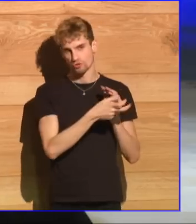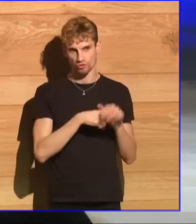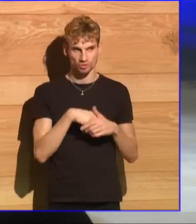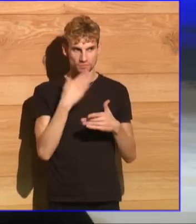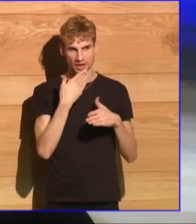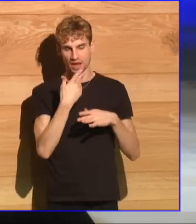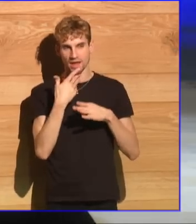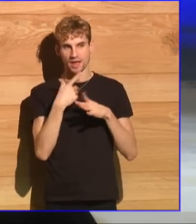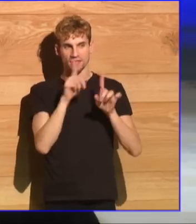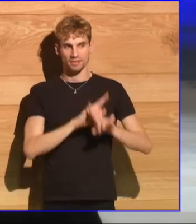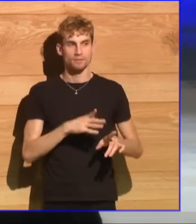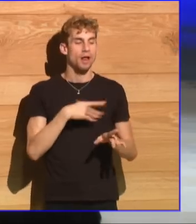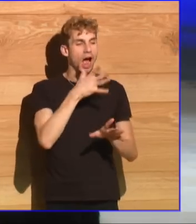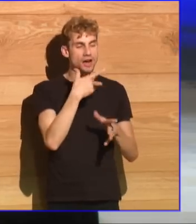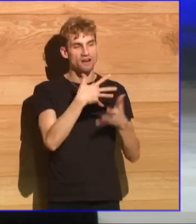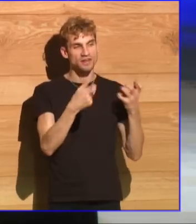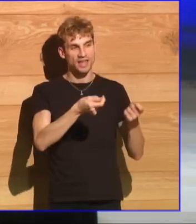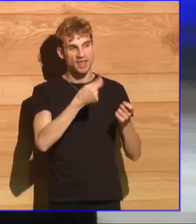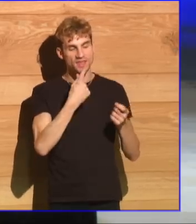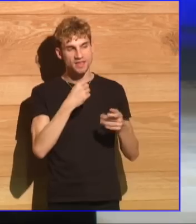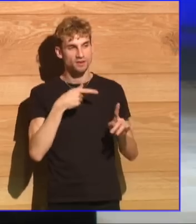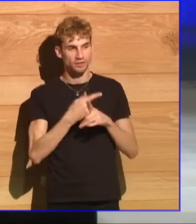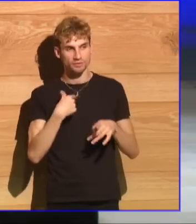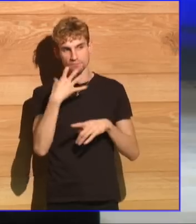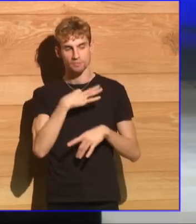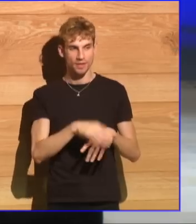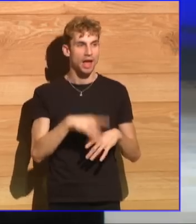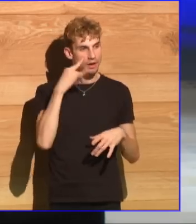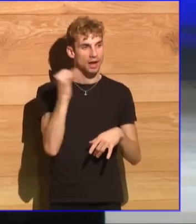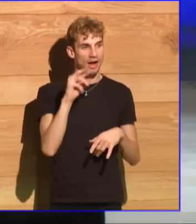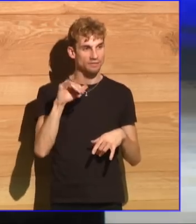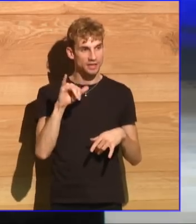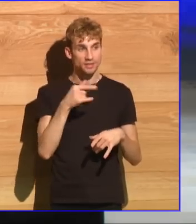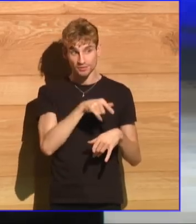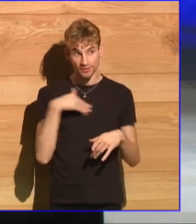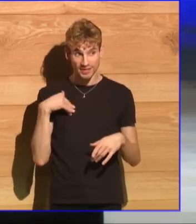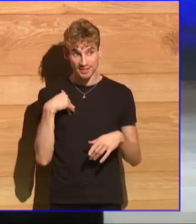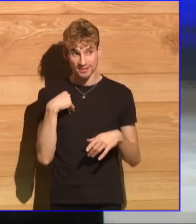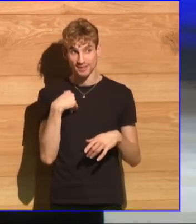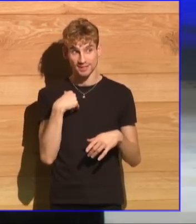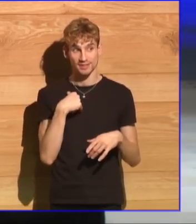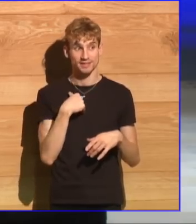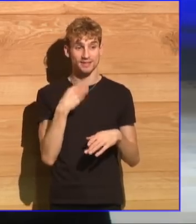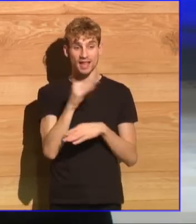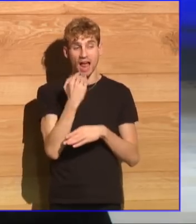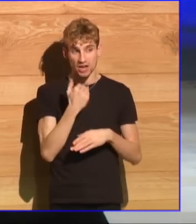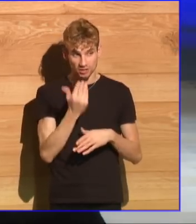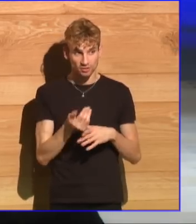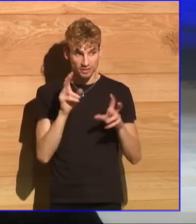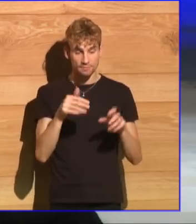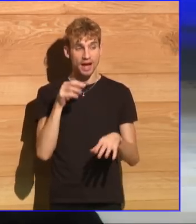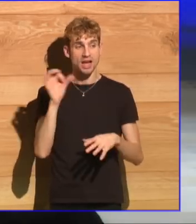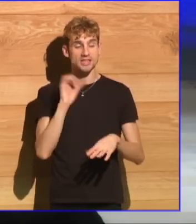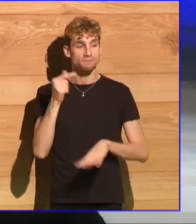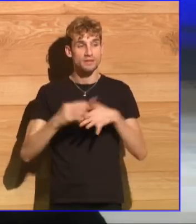me das la frase para que yo termine arriba. Javier Cansado, ¿quieres decir algo sobre tu relación con